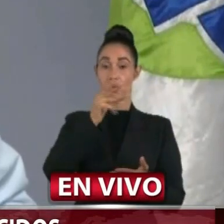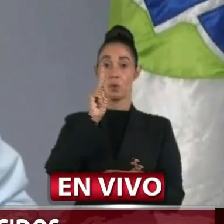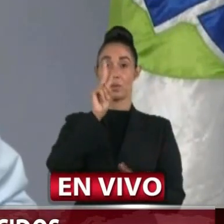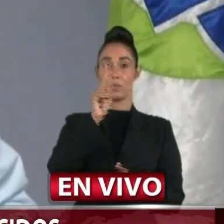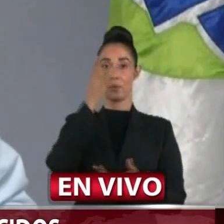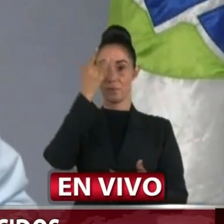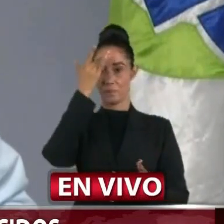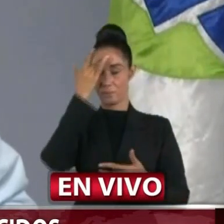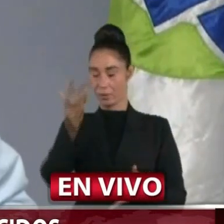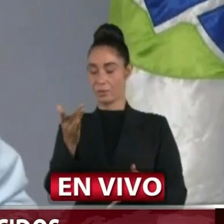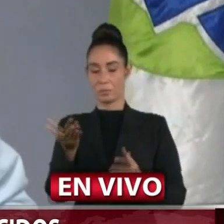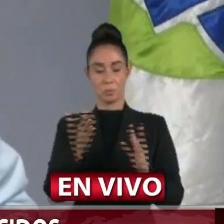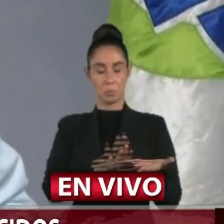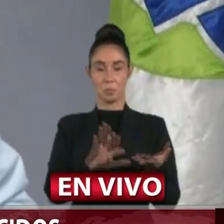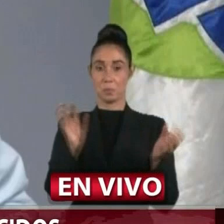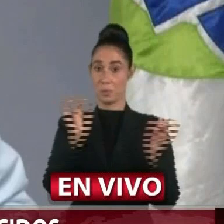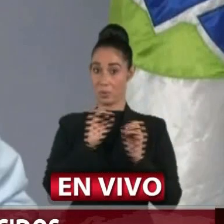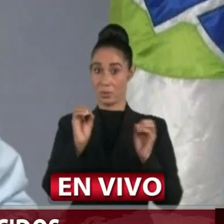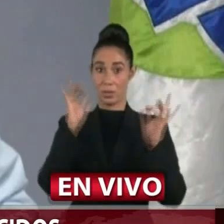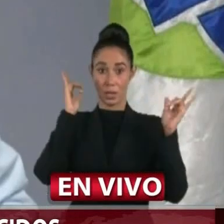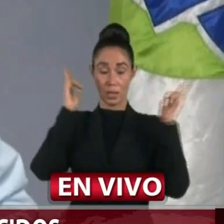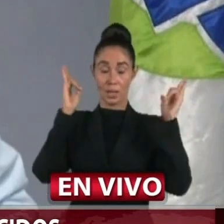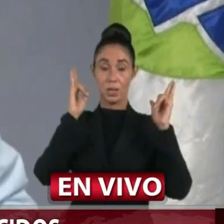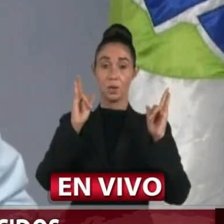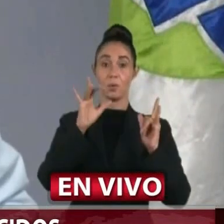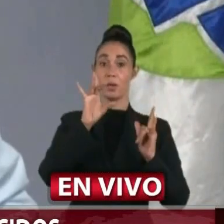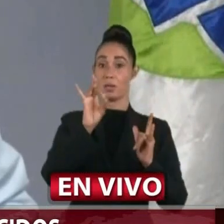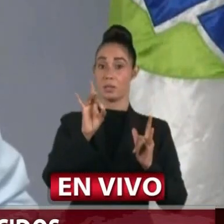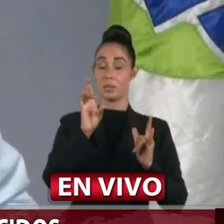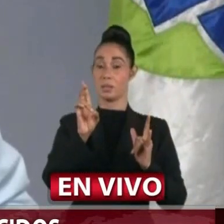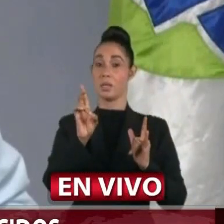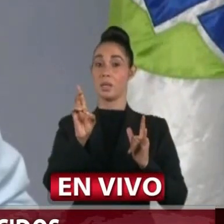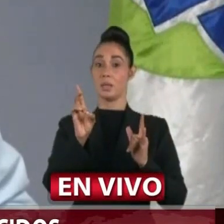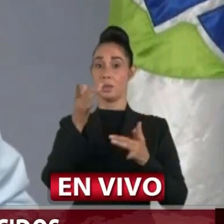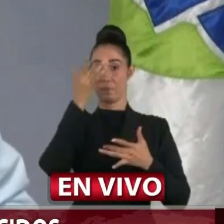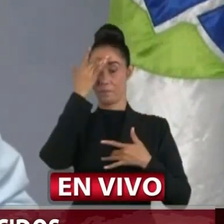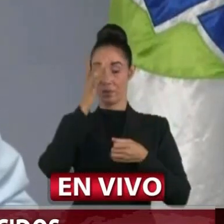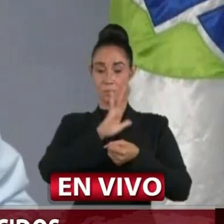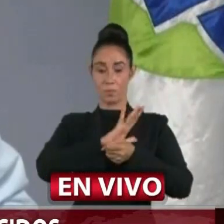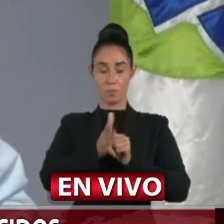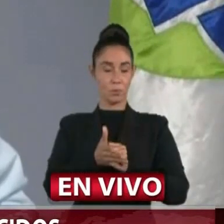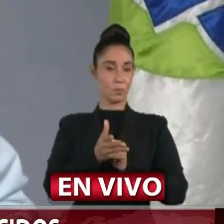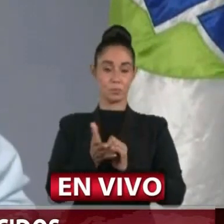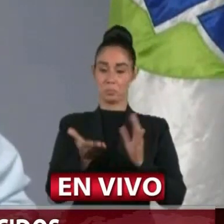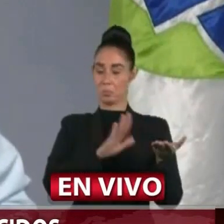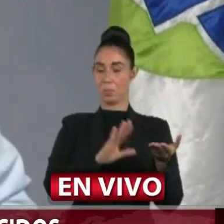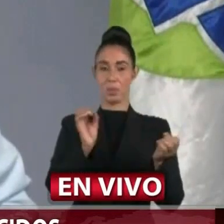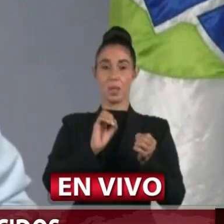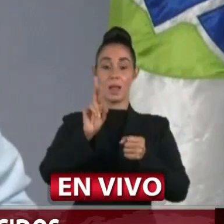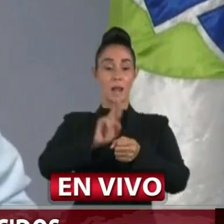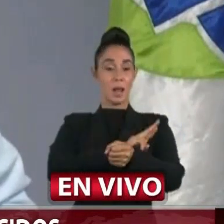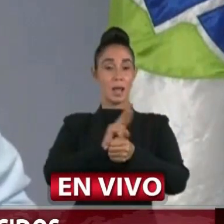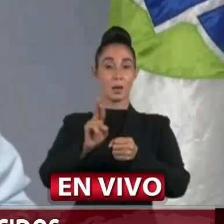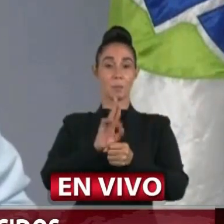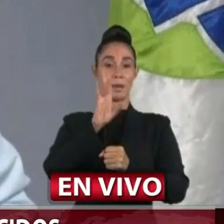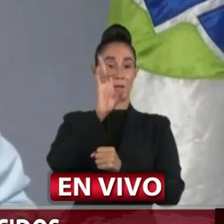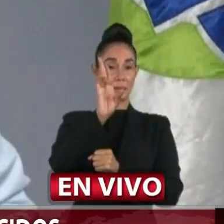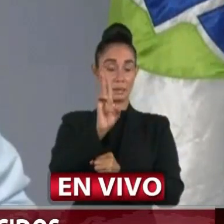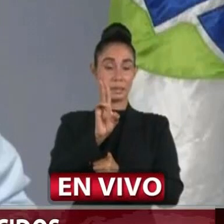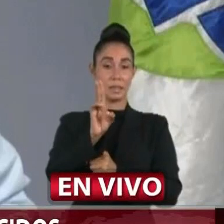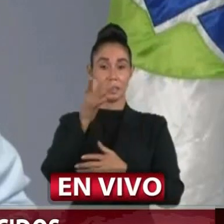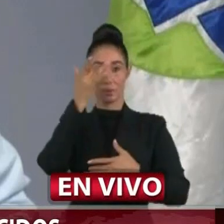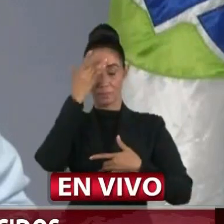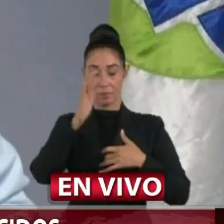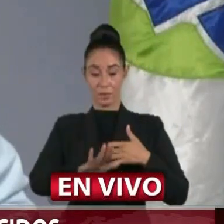fallecimiento. Higüey, 7 casos sin fallecimiento. La Romana, 7 casos sin fallecimiento. La Vega,